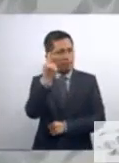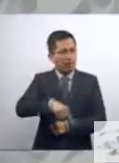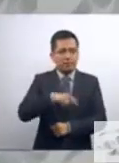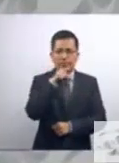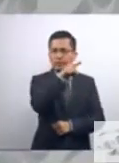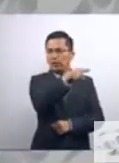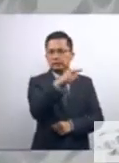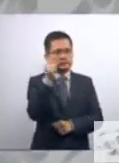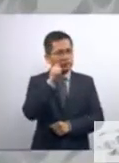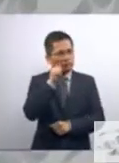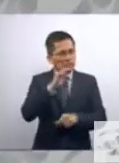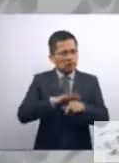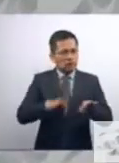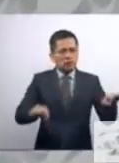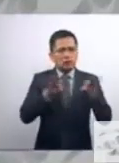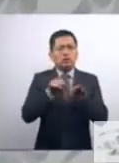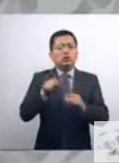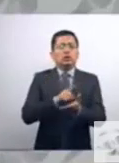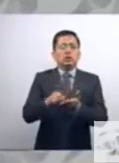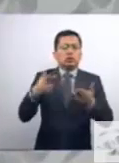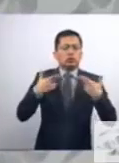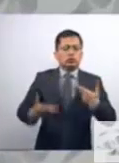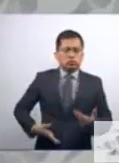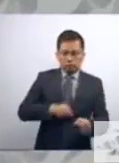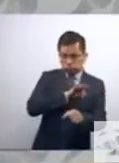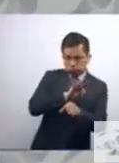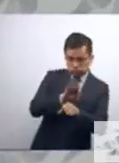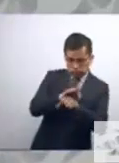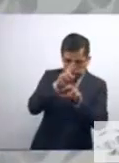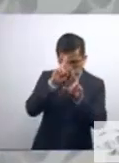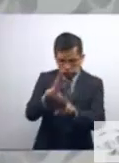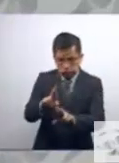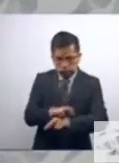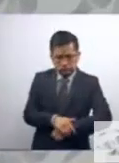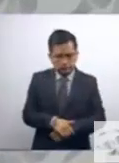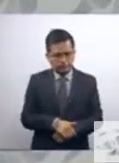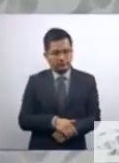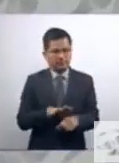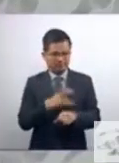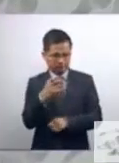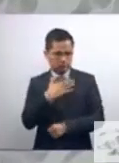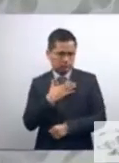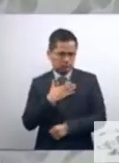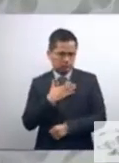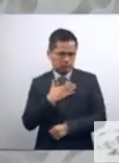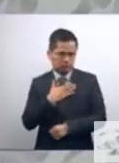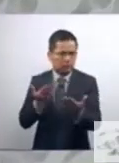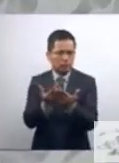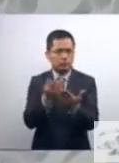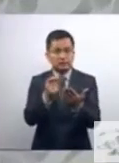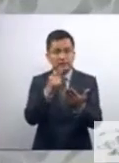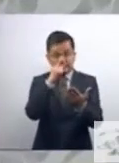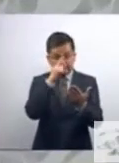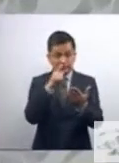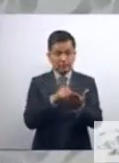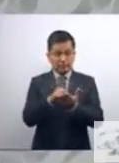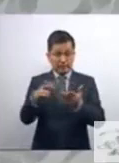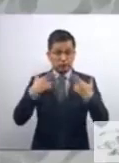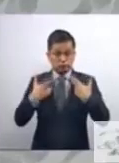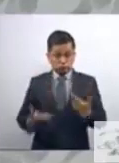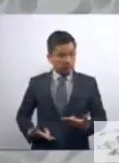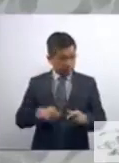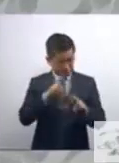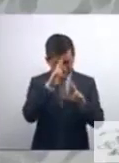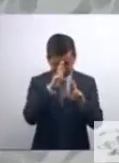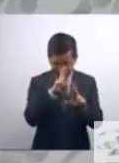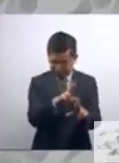humanos. En ese sentido, la reforma presentada amplía la protección a los mismos, asegurando el